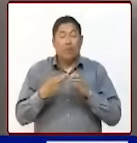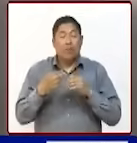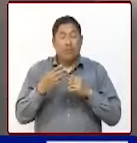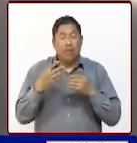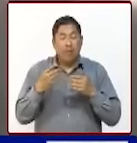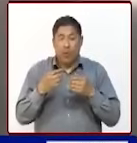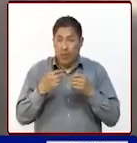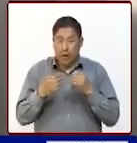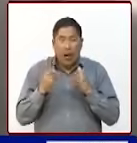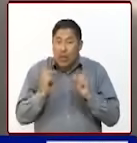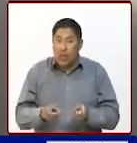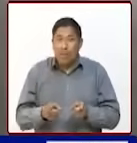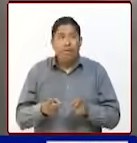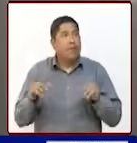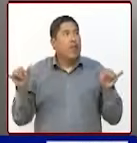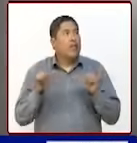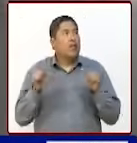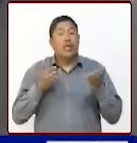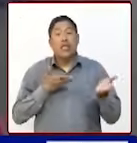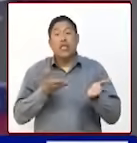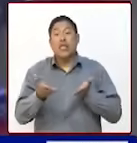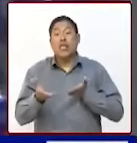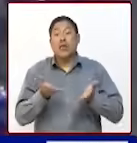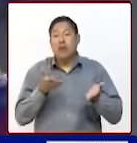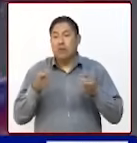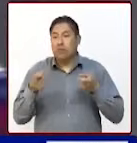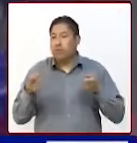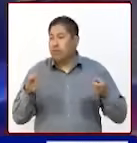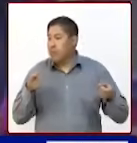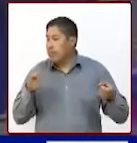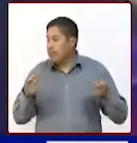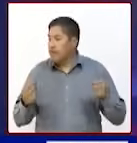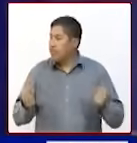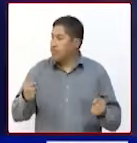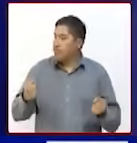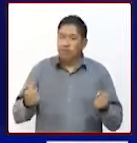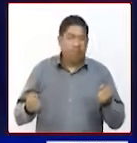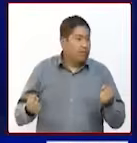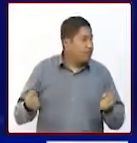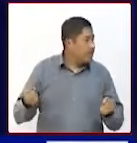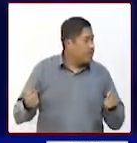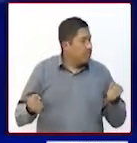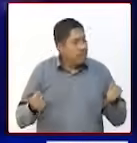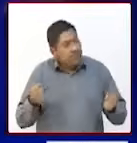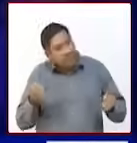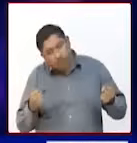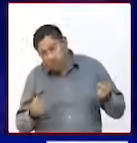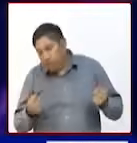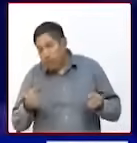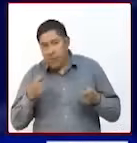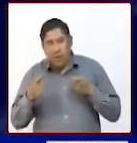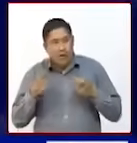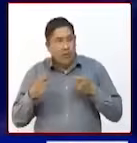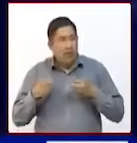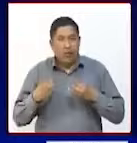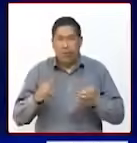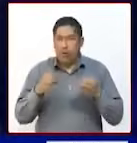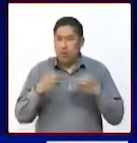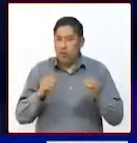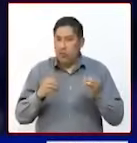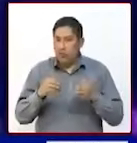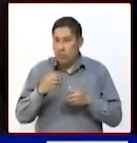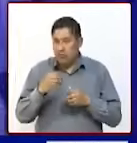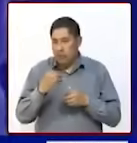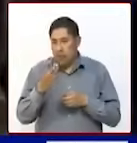de Tránsito y Reglamento. Asimismo, los servicios de patrullaje que estamos realizando es con la finalidad también de controlar el expendio y consumo